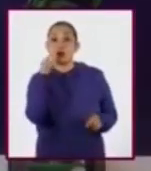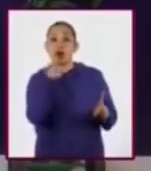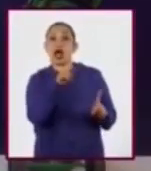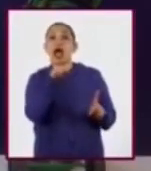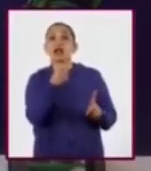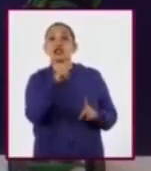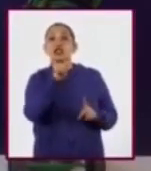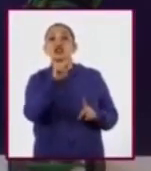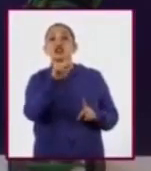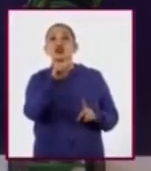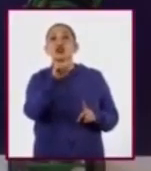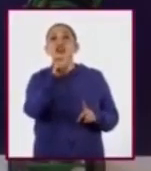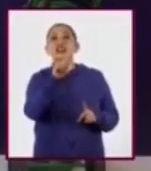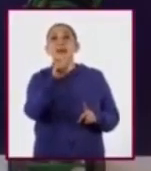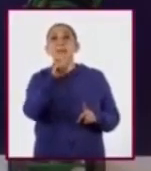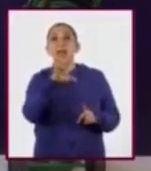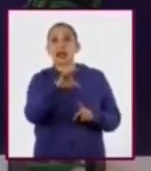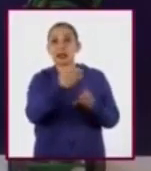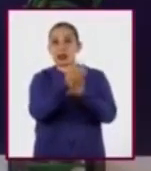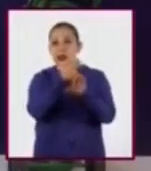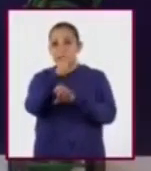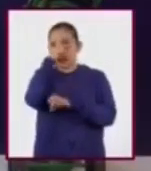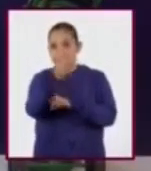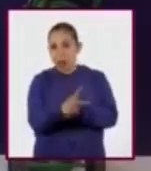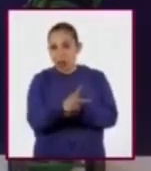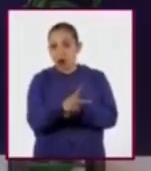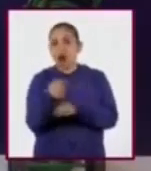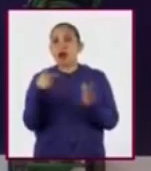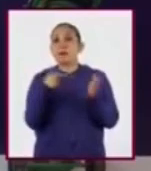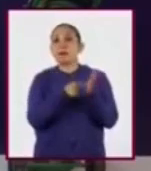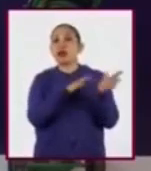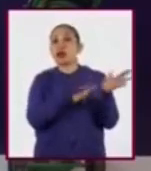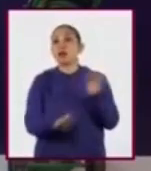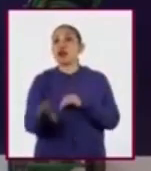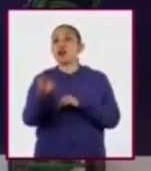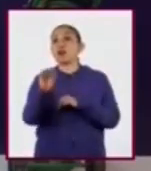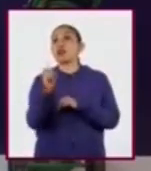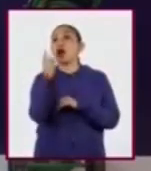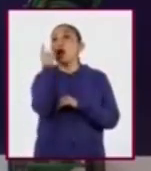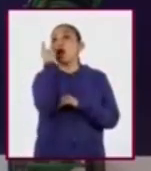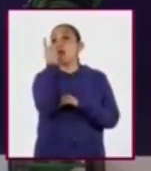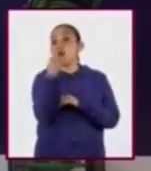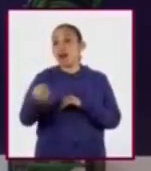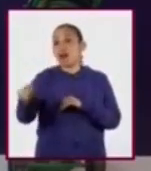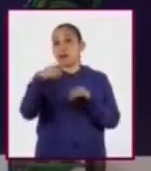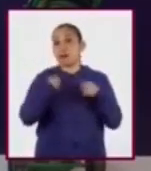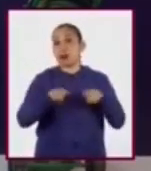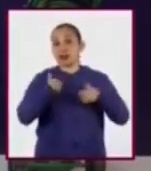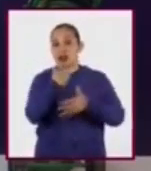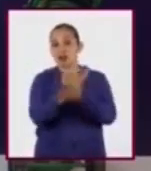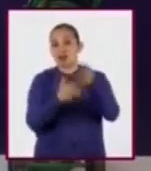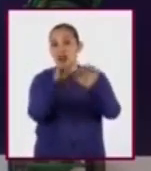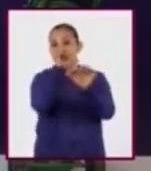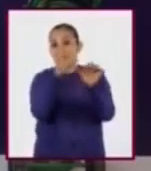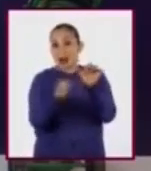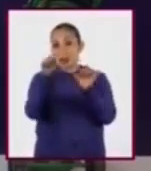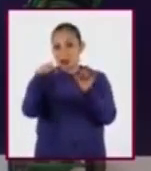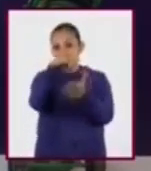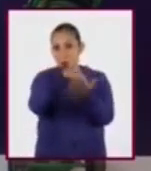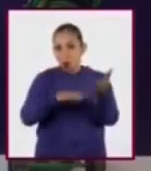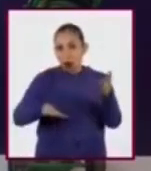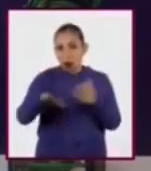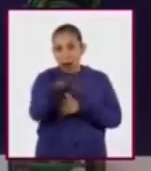es Tultepec, en el Estado de México. En 1991, los artesanos pirotécnicos de este